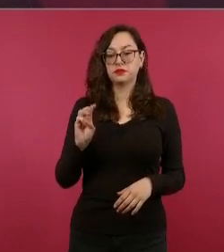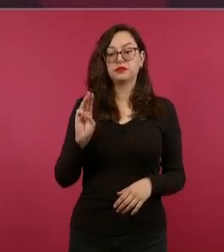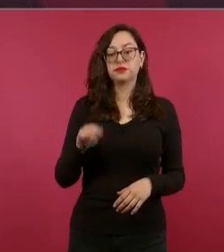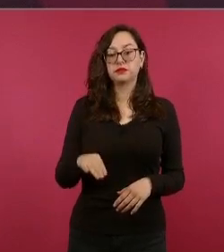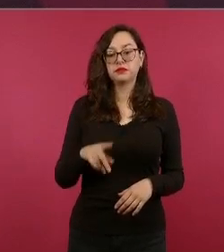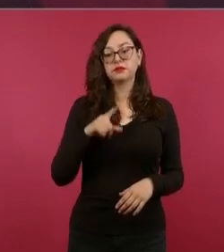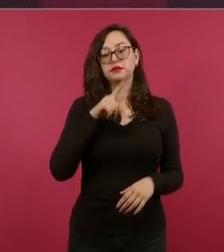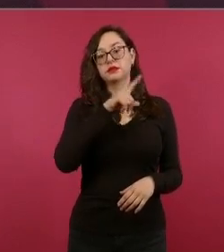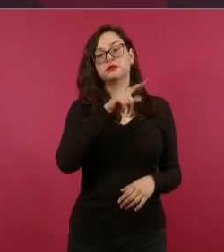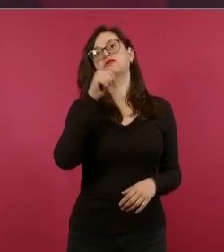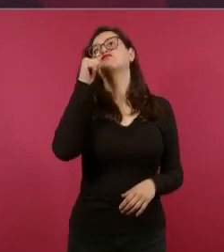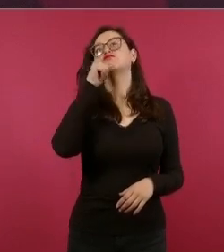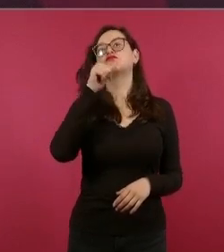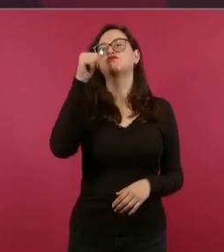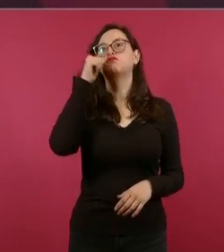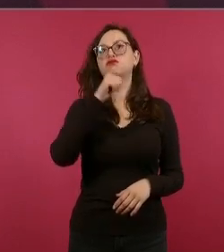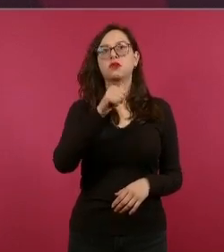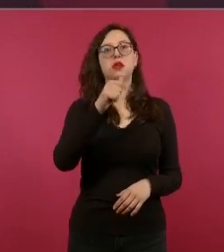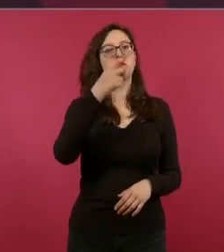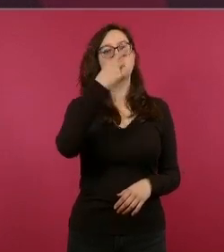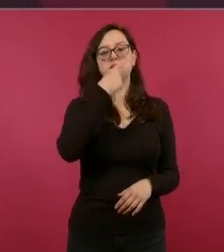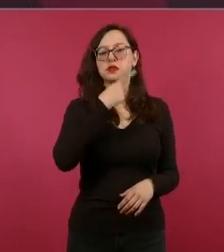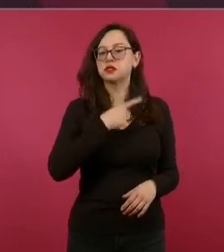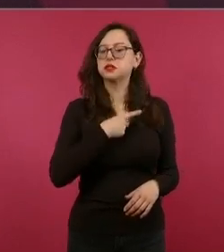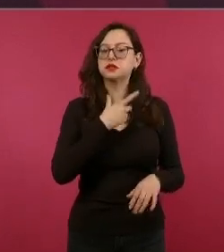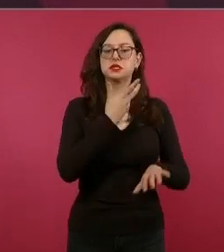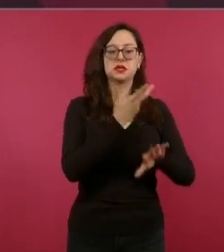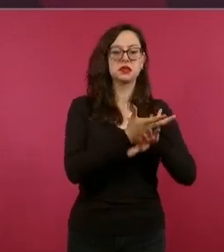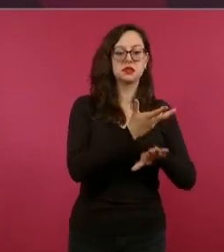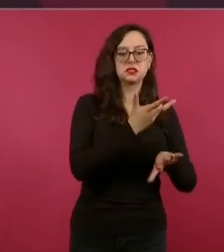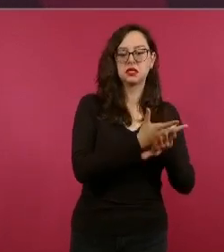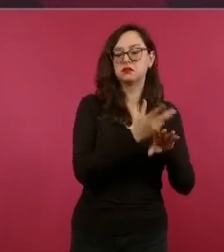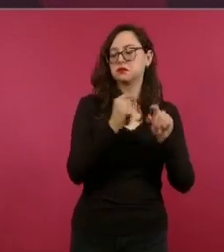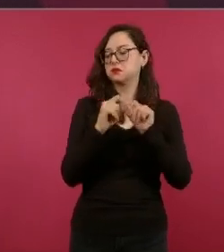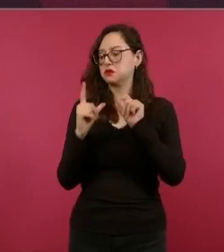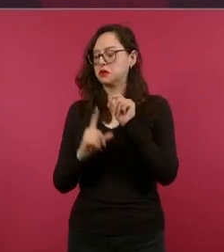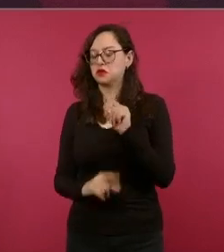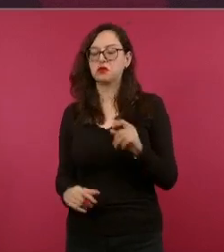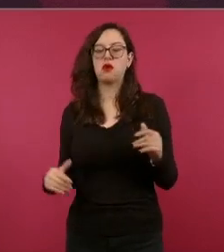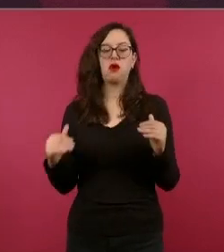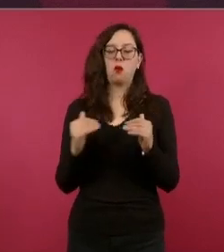él habla de una relación